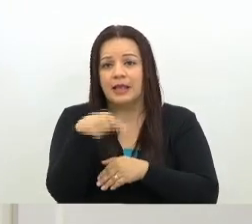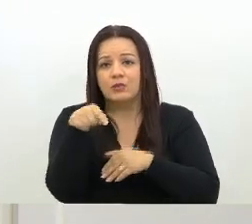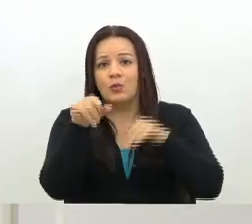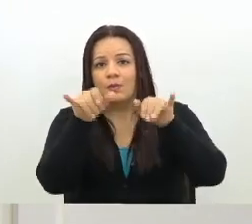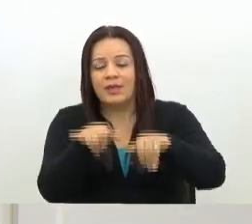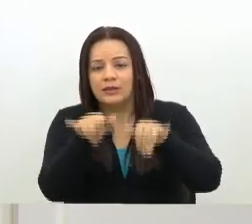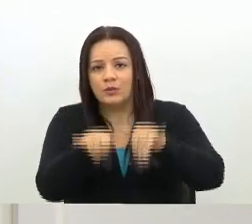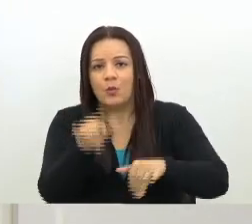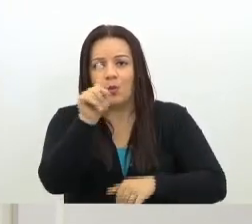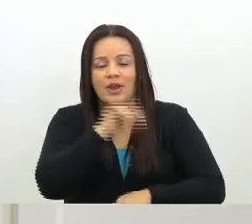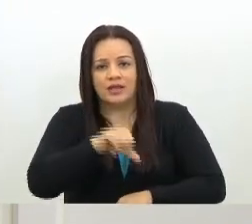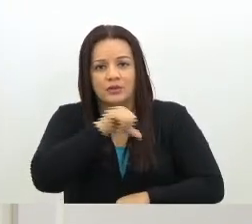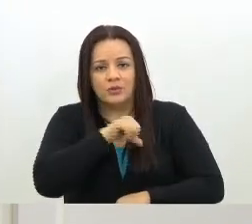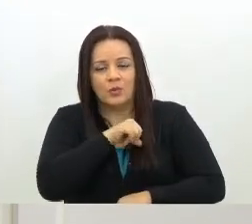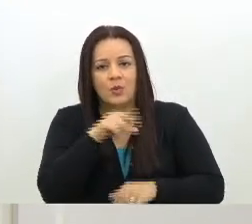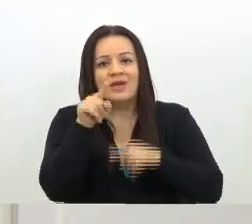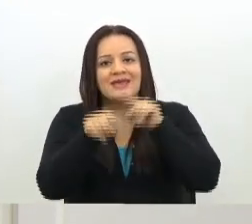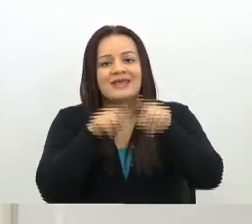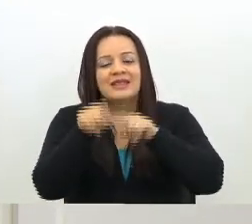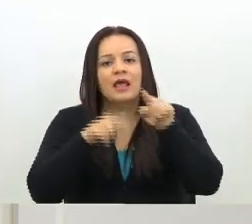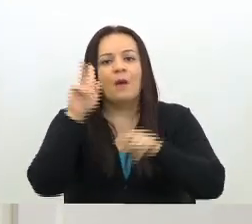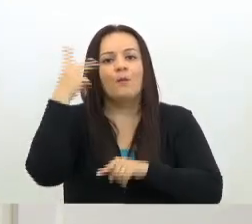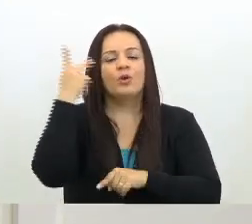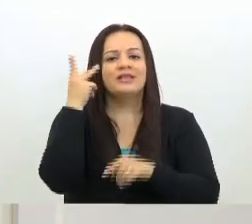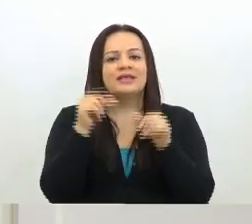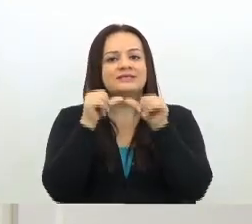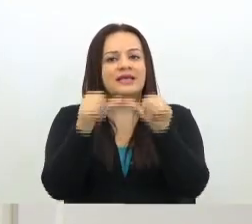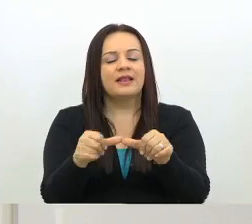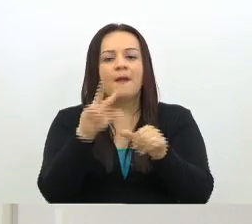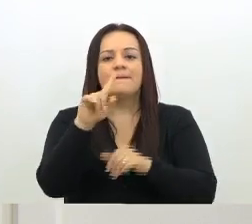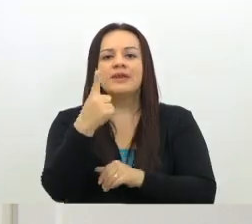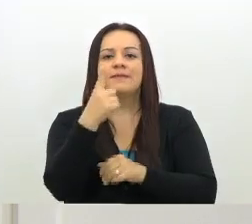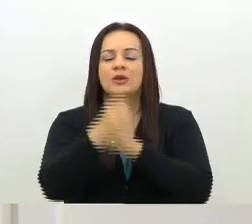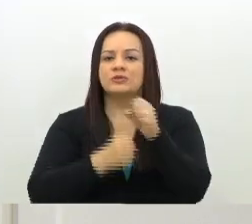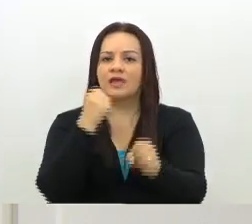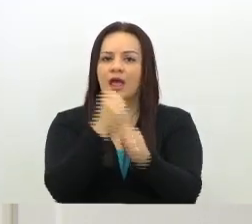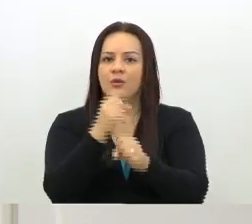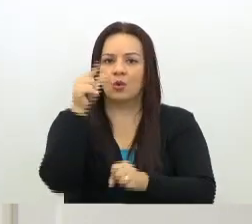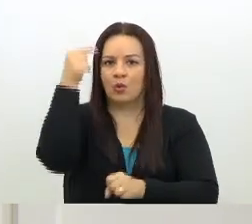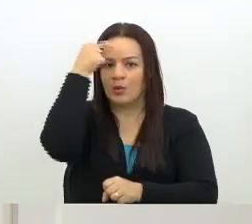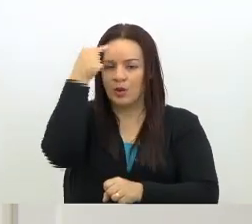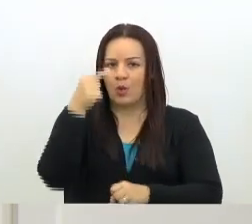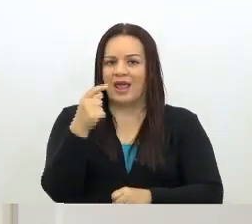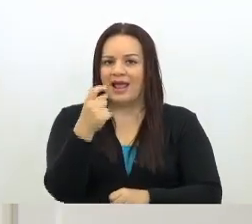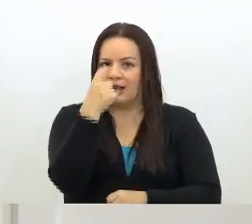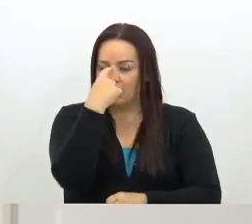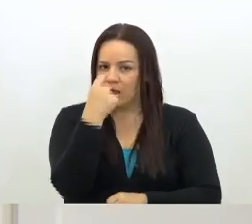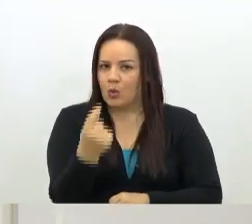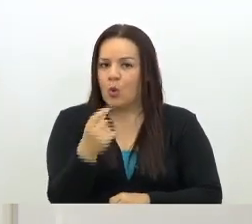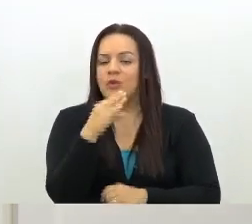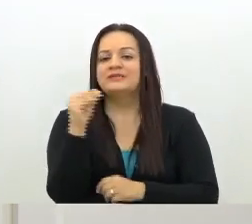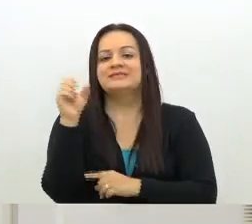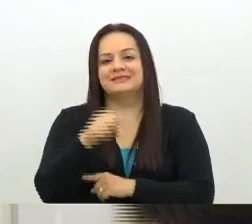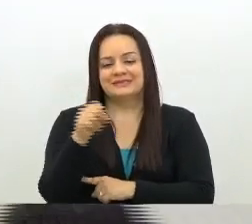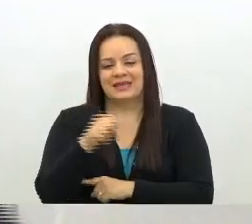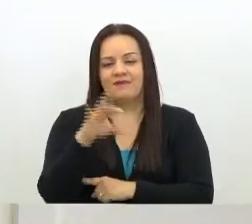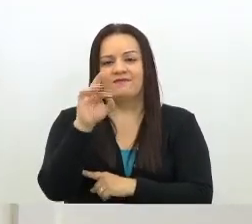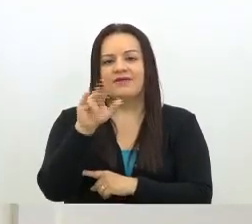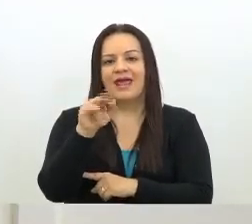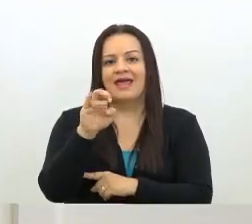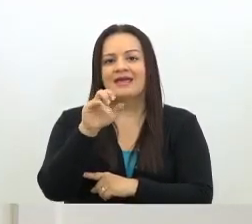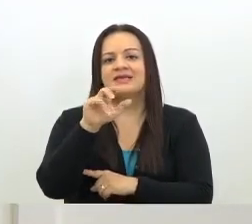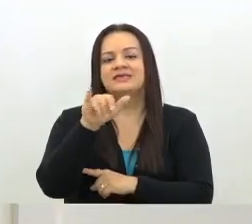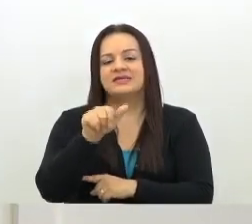mantuvieron una actitud crítica de las políticas seguidas en los primeros años del gobierno de Calderón Guardia, sí, doña Frangi, el